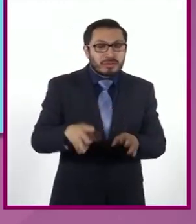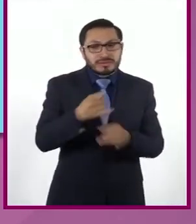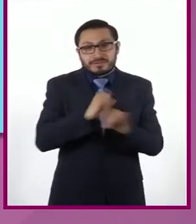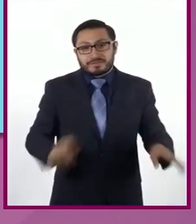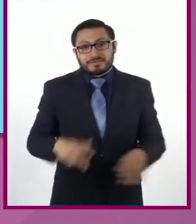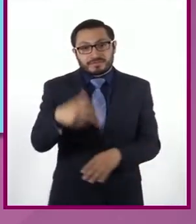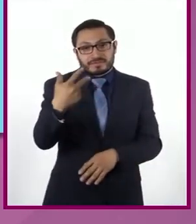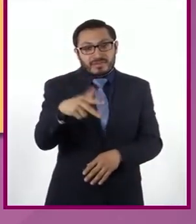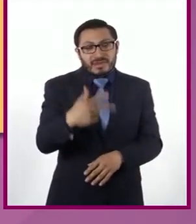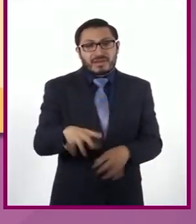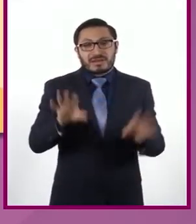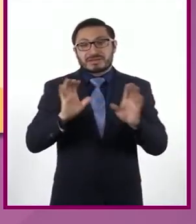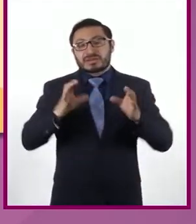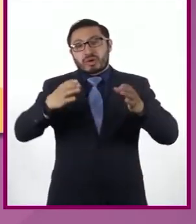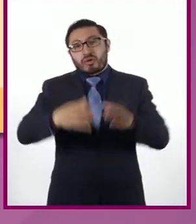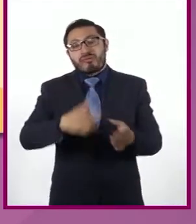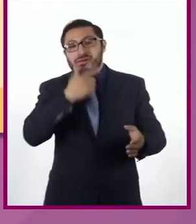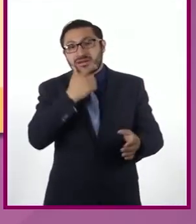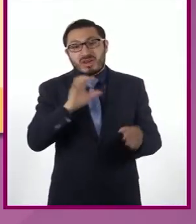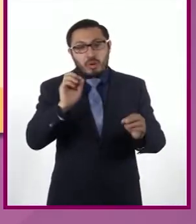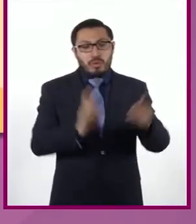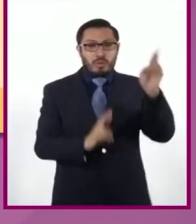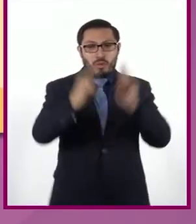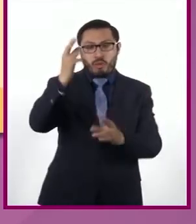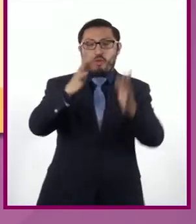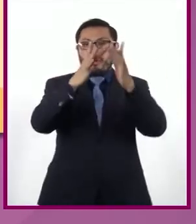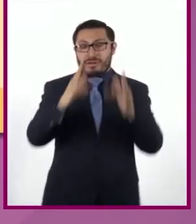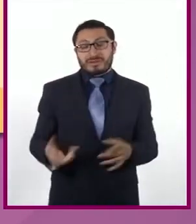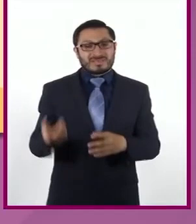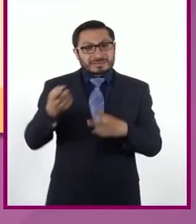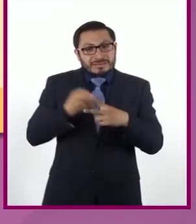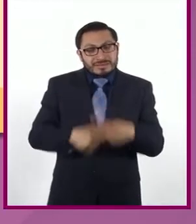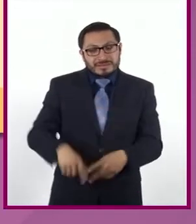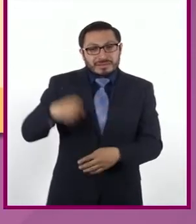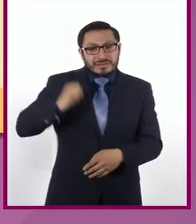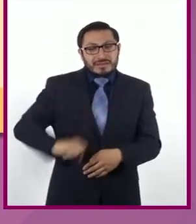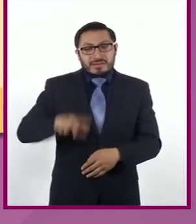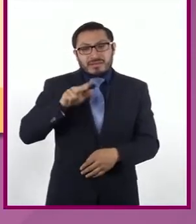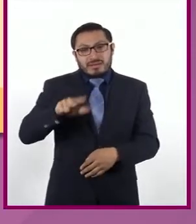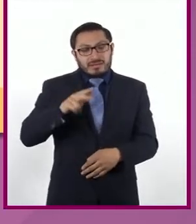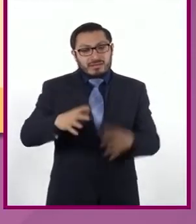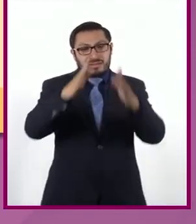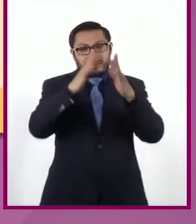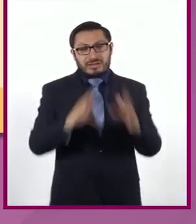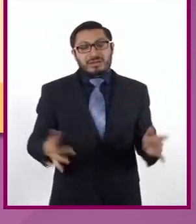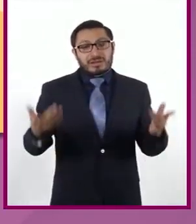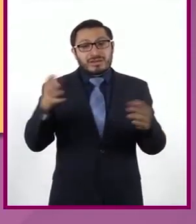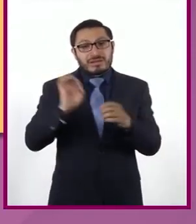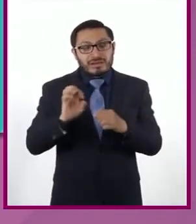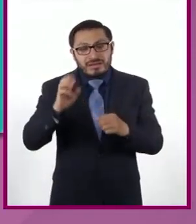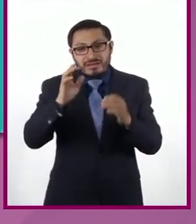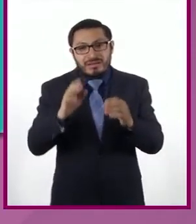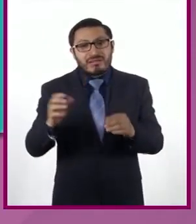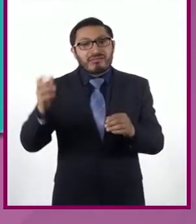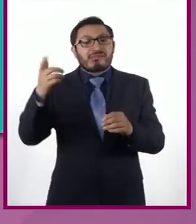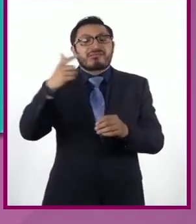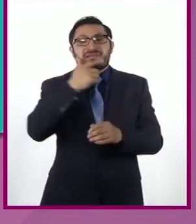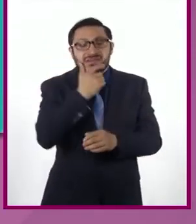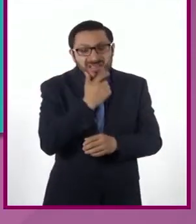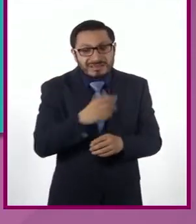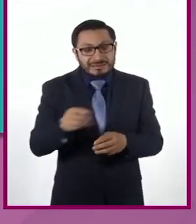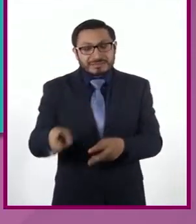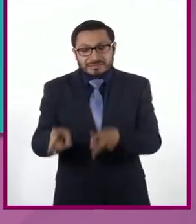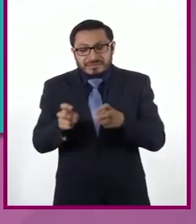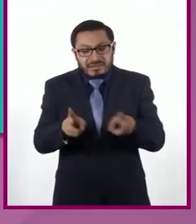Revolución Francesa. A principios del siglo XVIII, Inglaterra extraía materias primas de sus colonias en Asia.